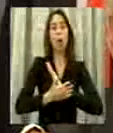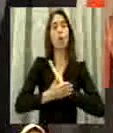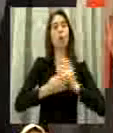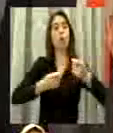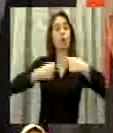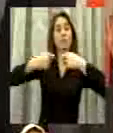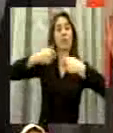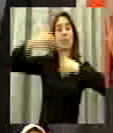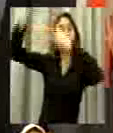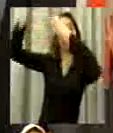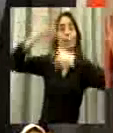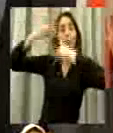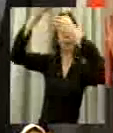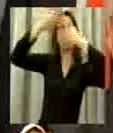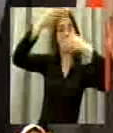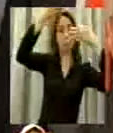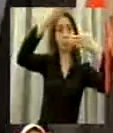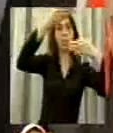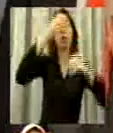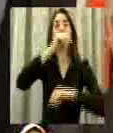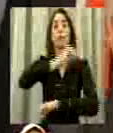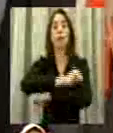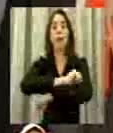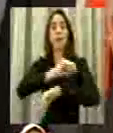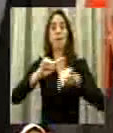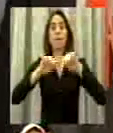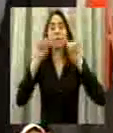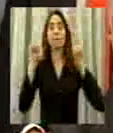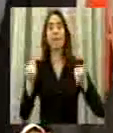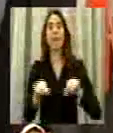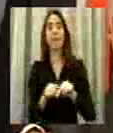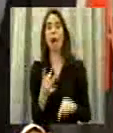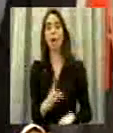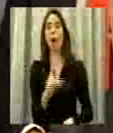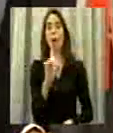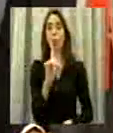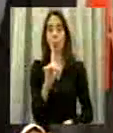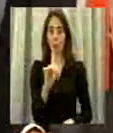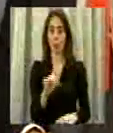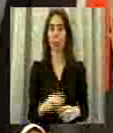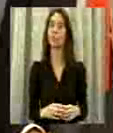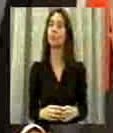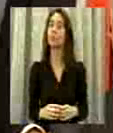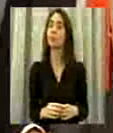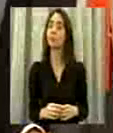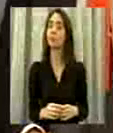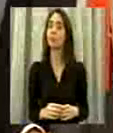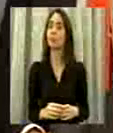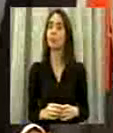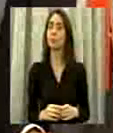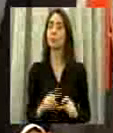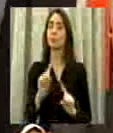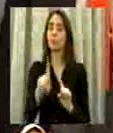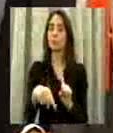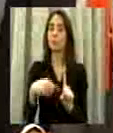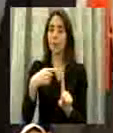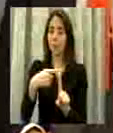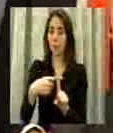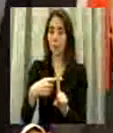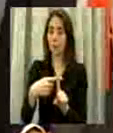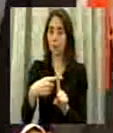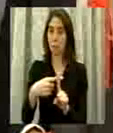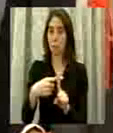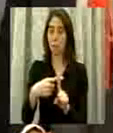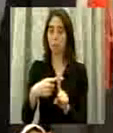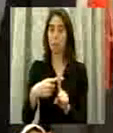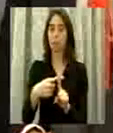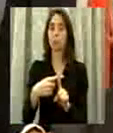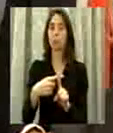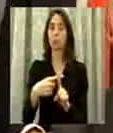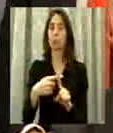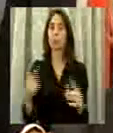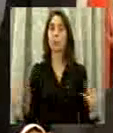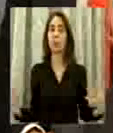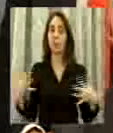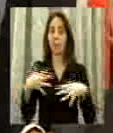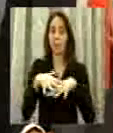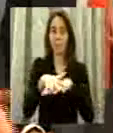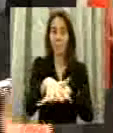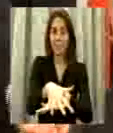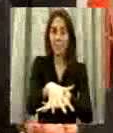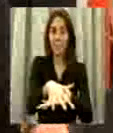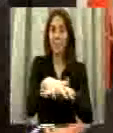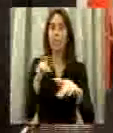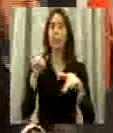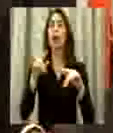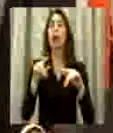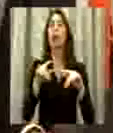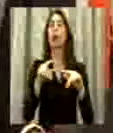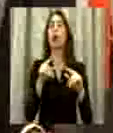comercio exterior con un sistema de ventanilla única. Y además, vamos a tener integrados, que esto es una